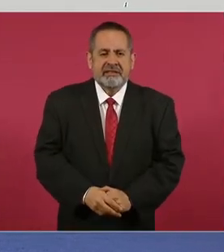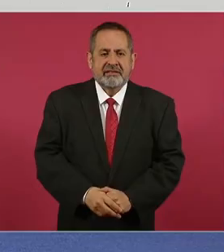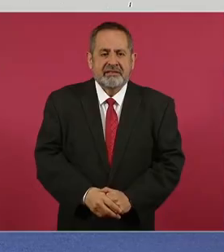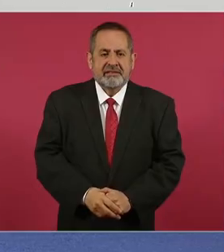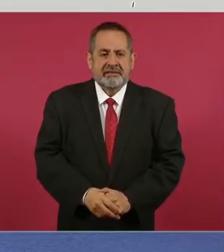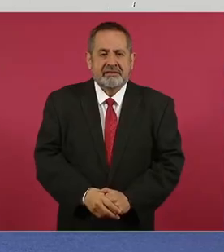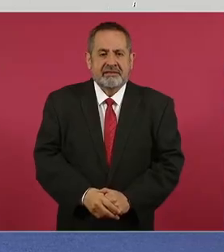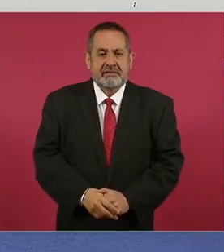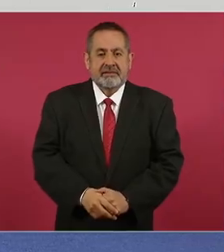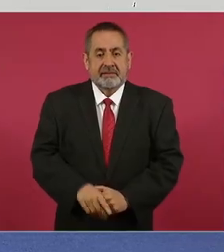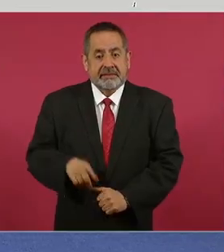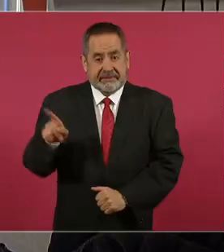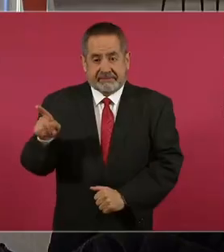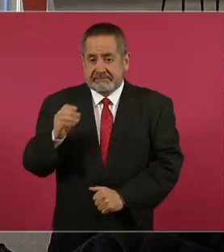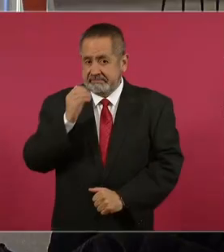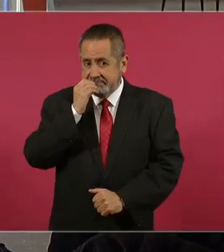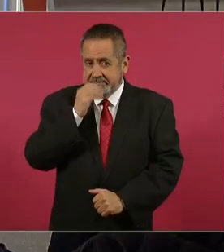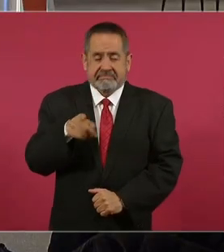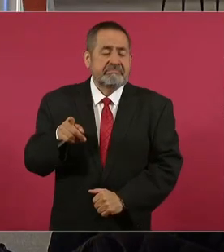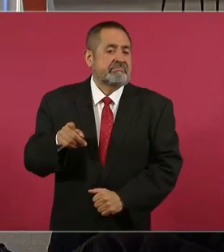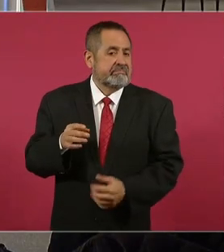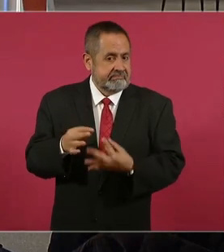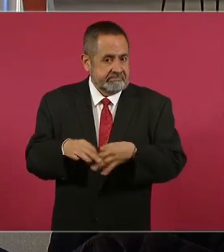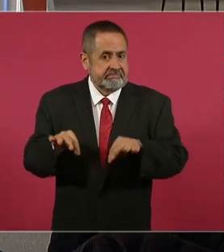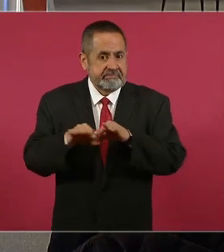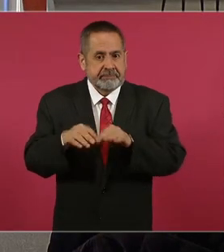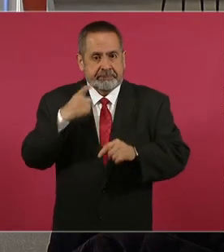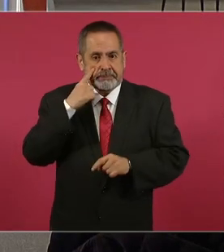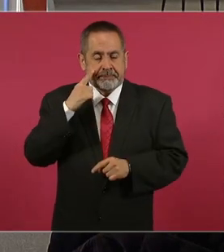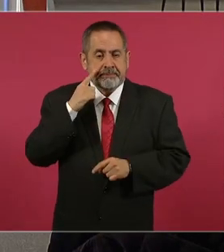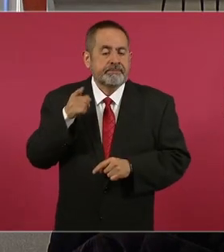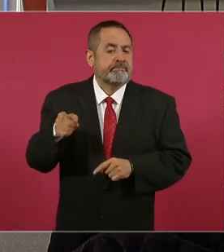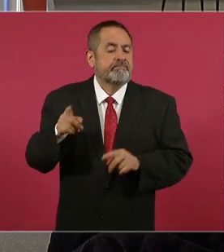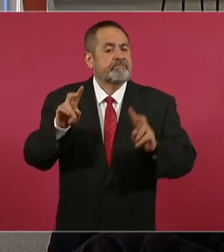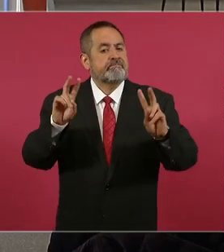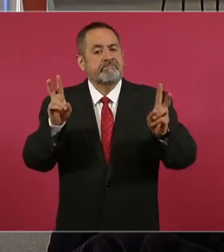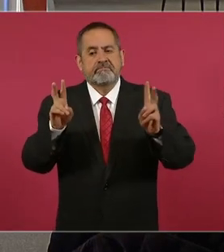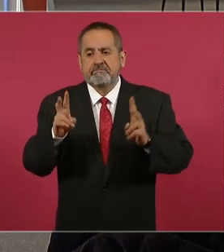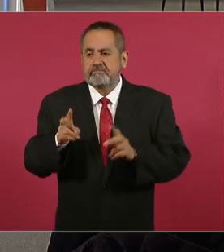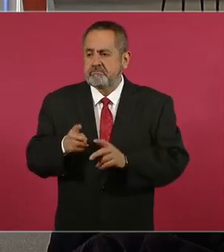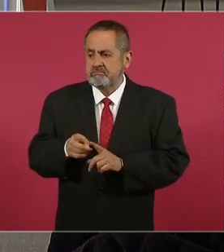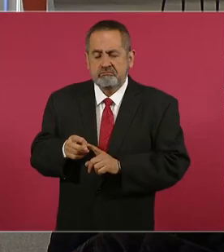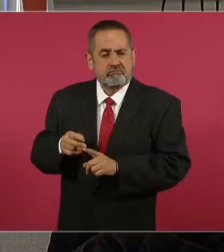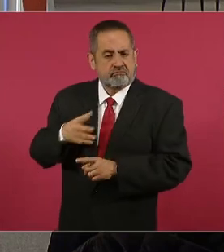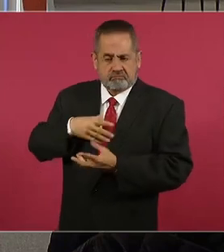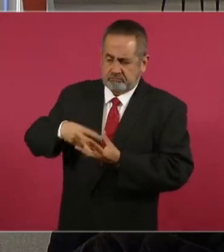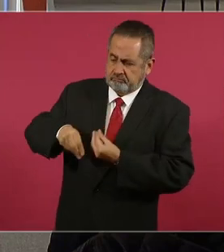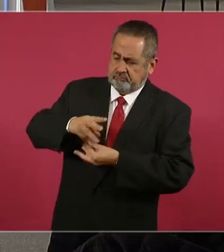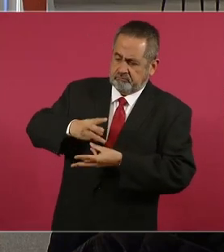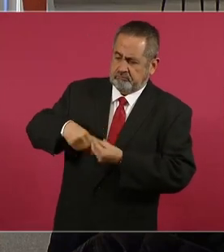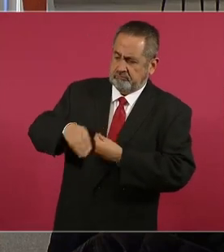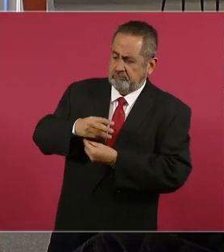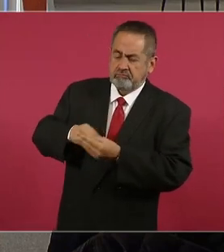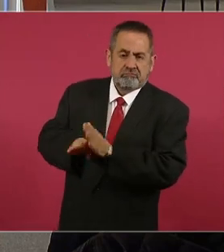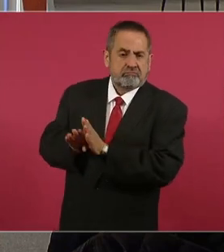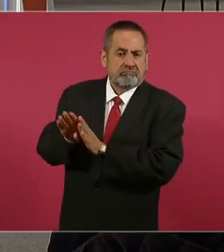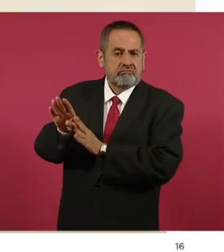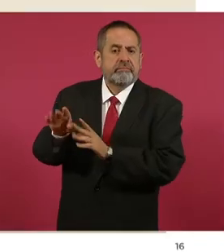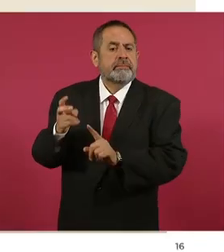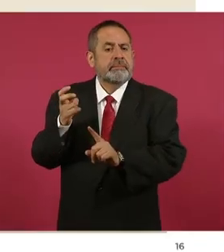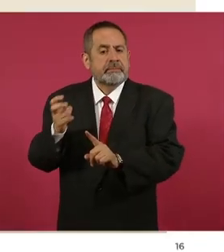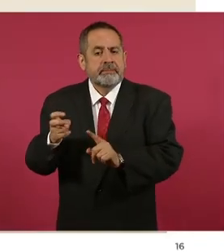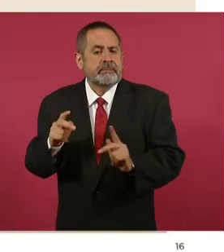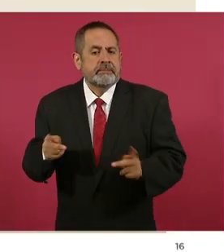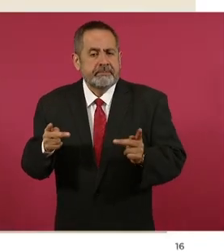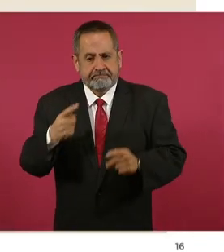Esta es muy importante y tiene que ver con el tema de la autosuficiencia. Esta es la evolución de la participación de las